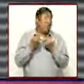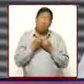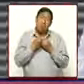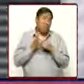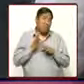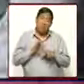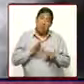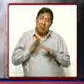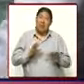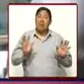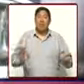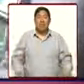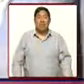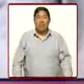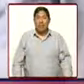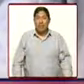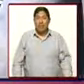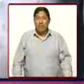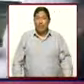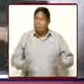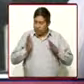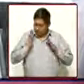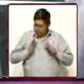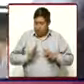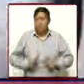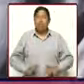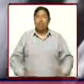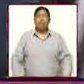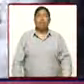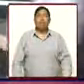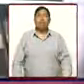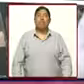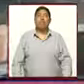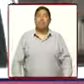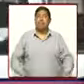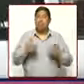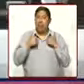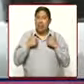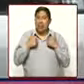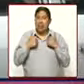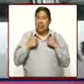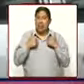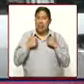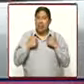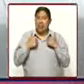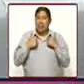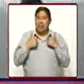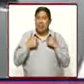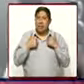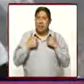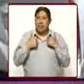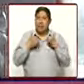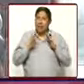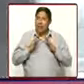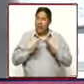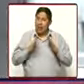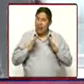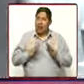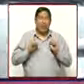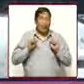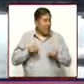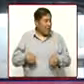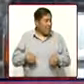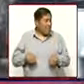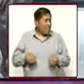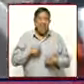estoy nervioso ya. ¿No estás, estás tranquilo? Estoy tranquilo, sí. Muy bien, muy bien. Voy a bailar una cuyagua. Vas a, eso, vas a poder